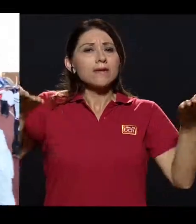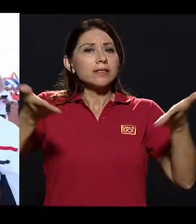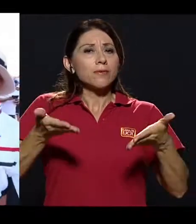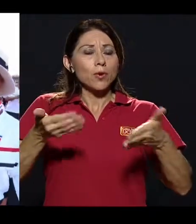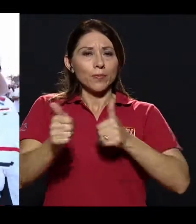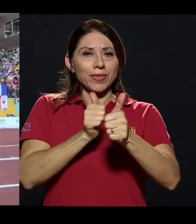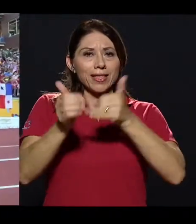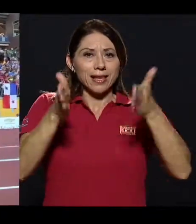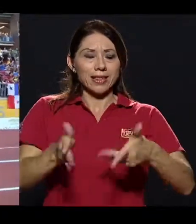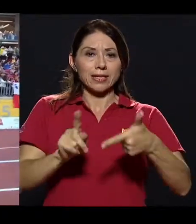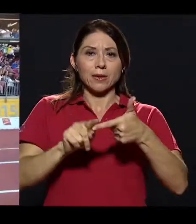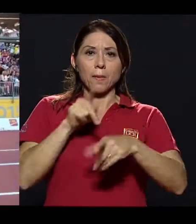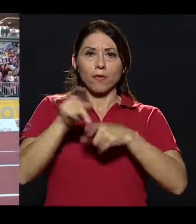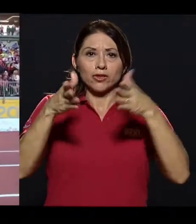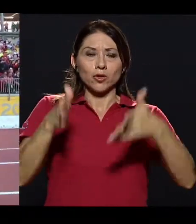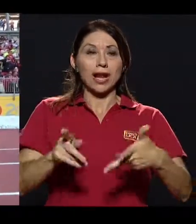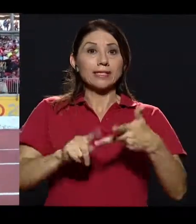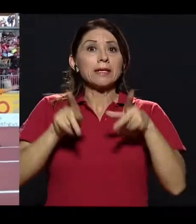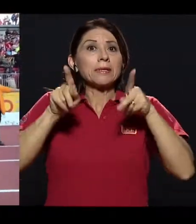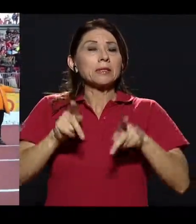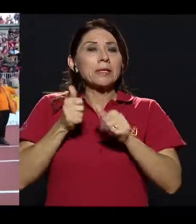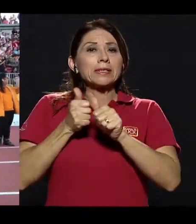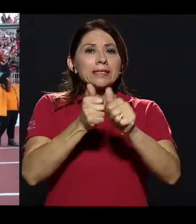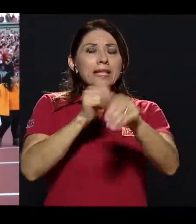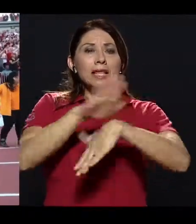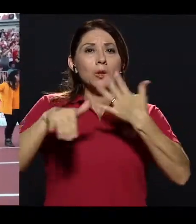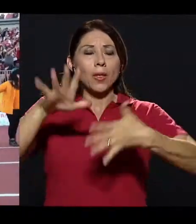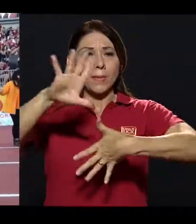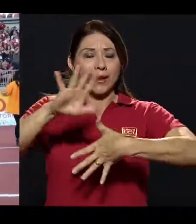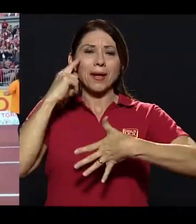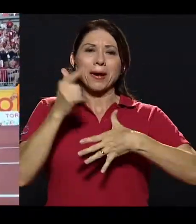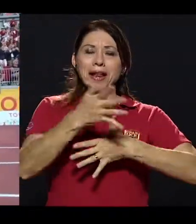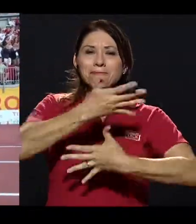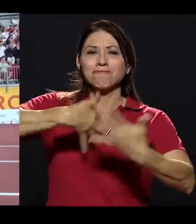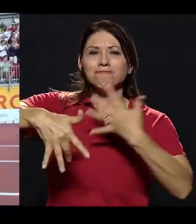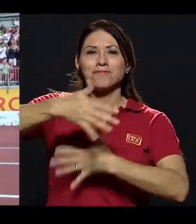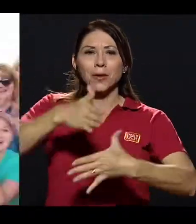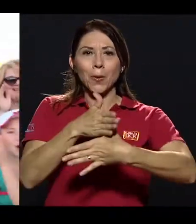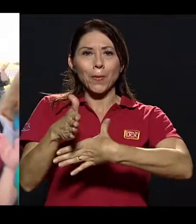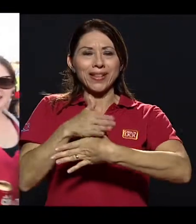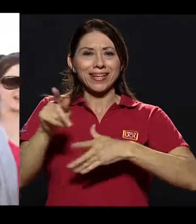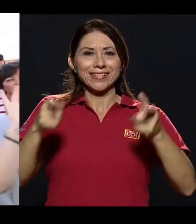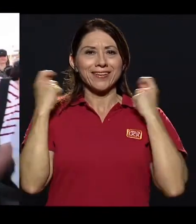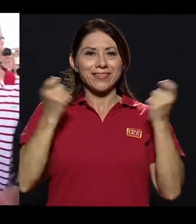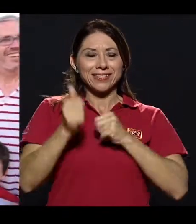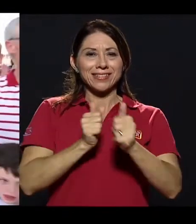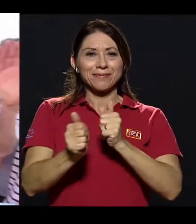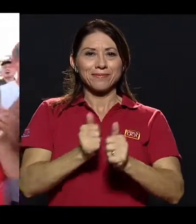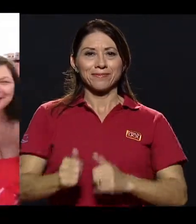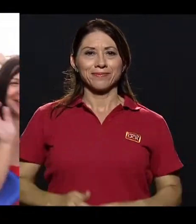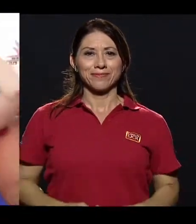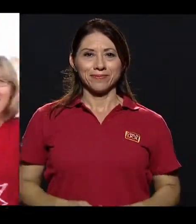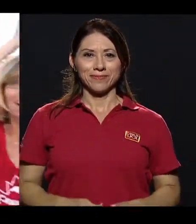atletas, profesionales y aficionados de todo el continente para compartir en esta fiesta del deporte.